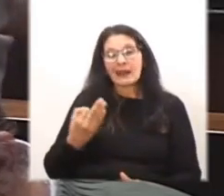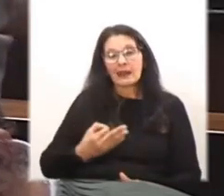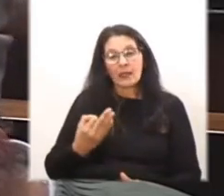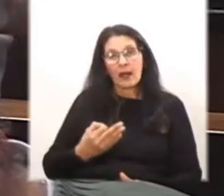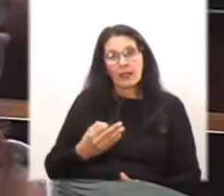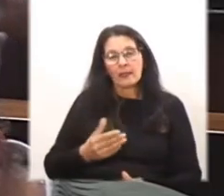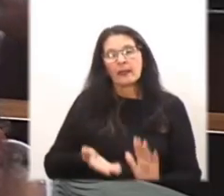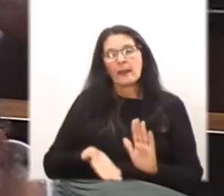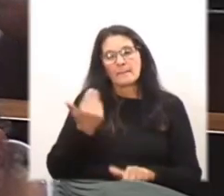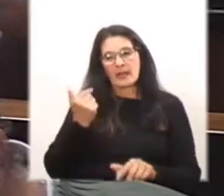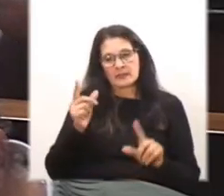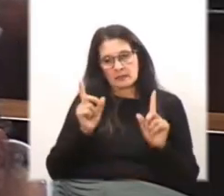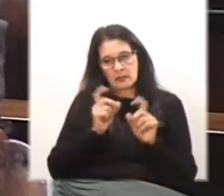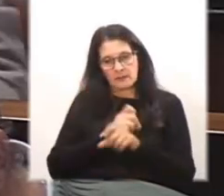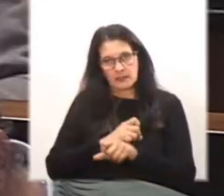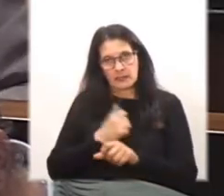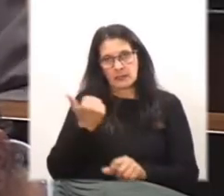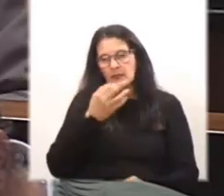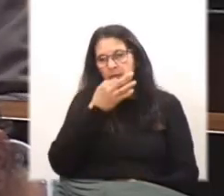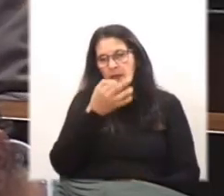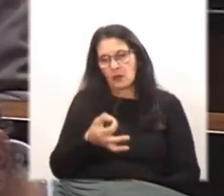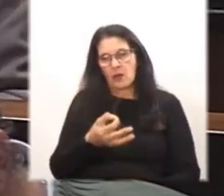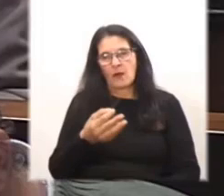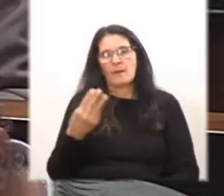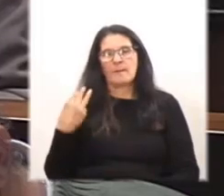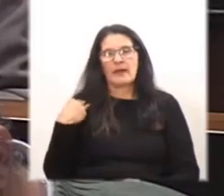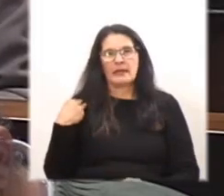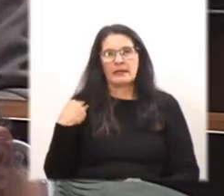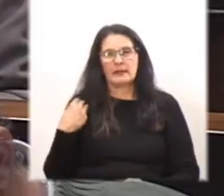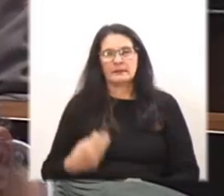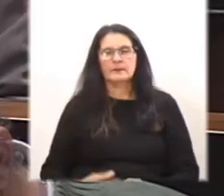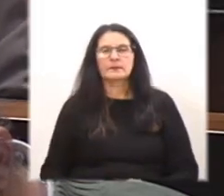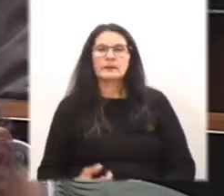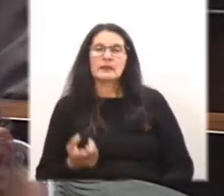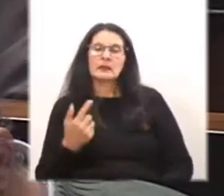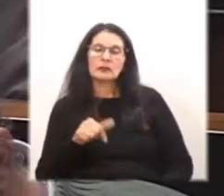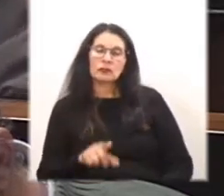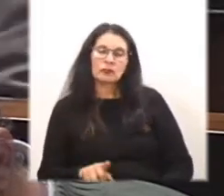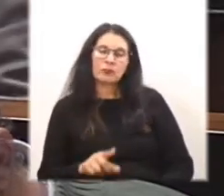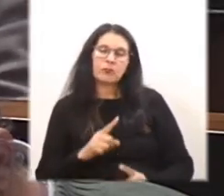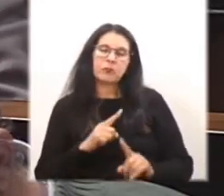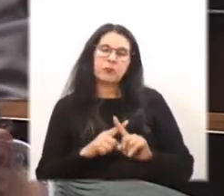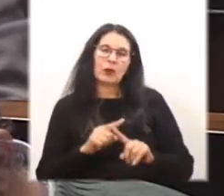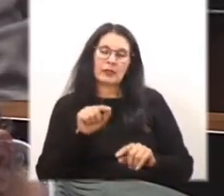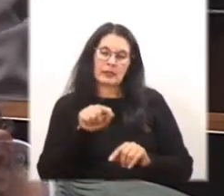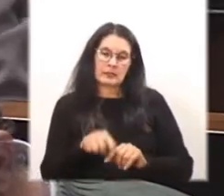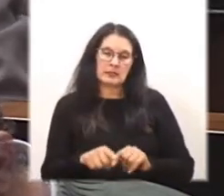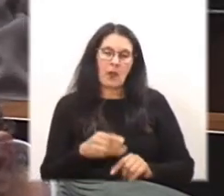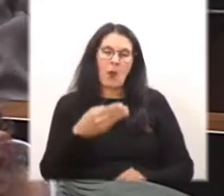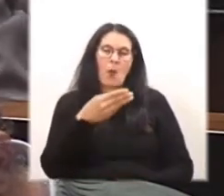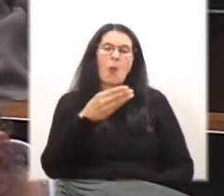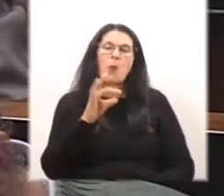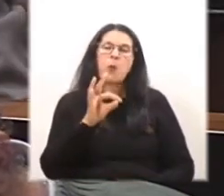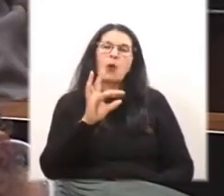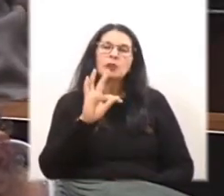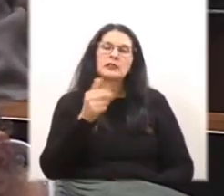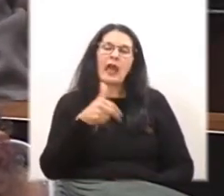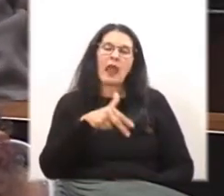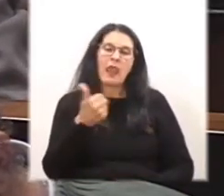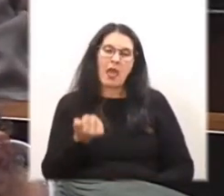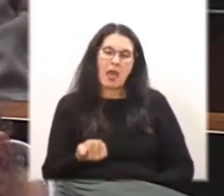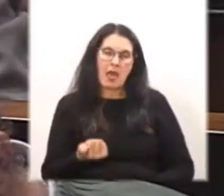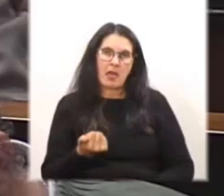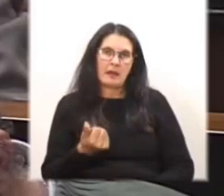más compleja, decía el senador Manini. Por su parte, el senador Botana, del